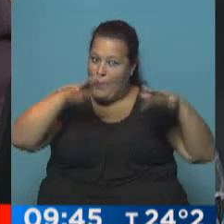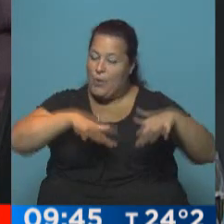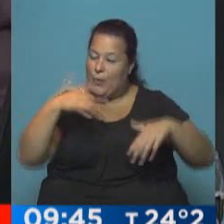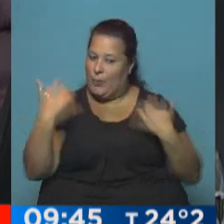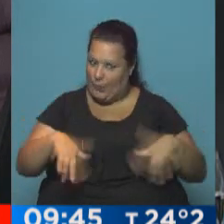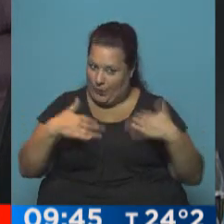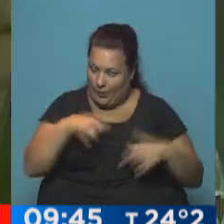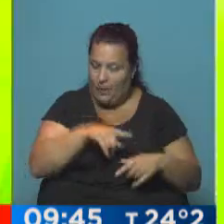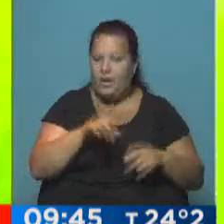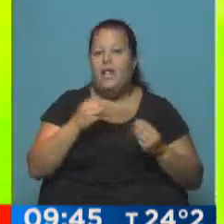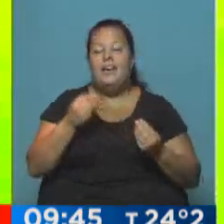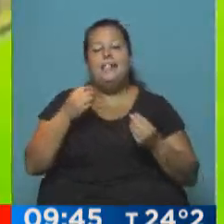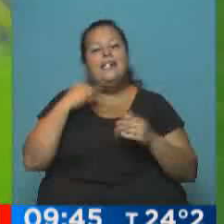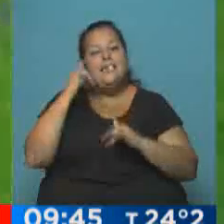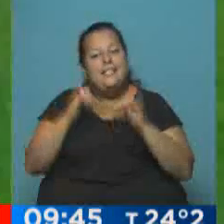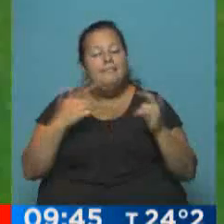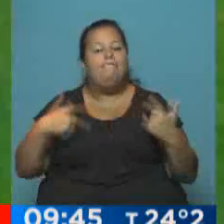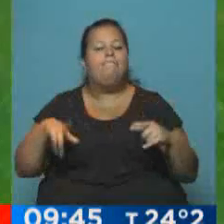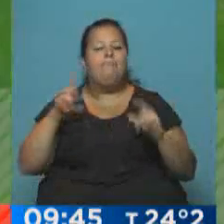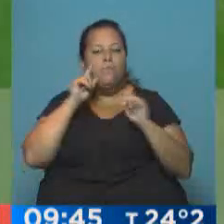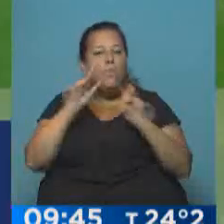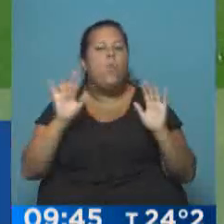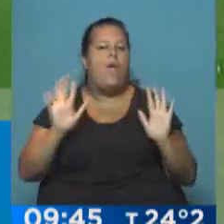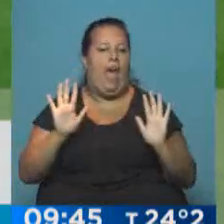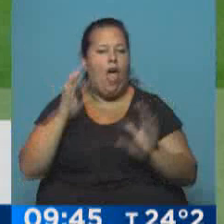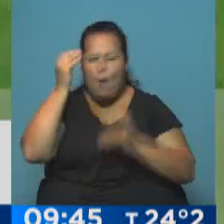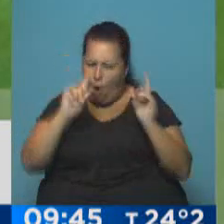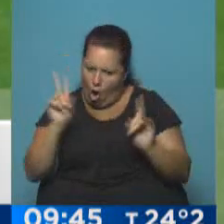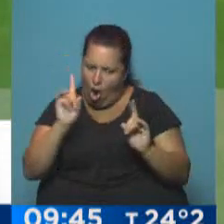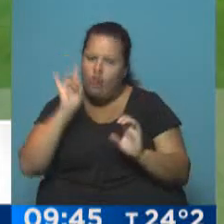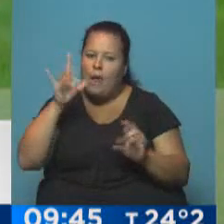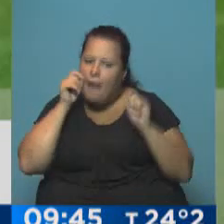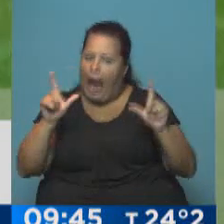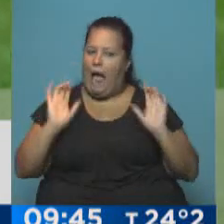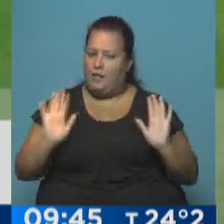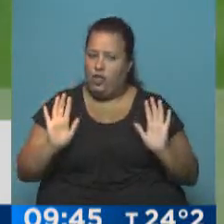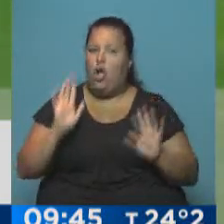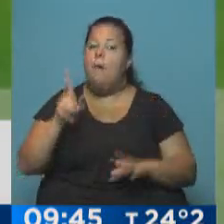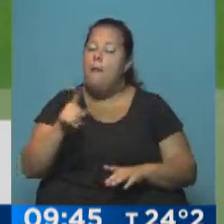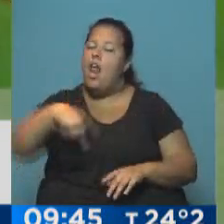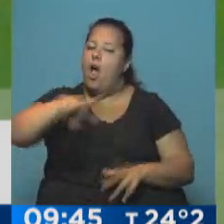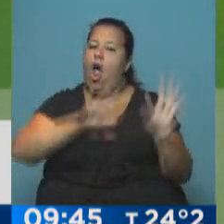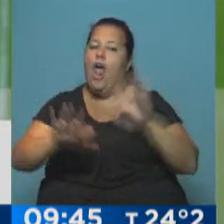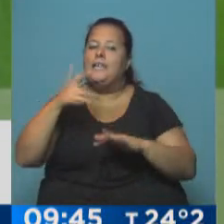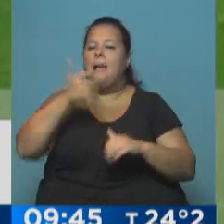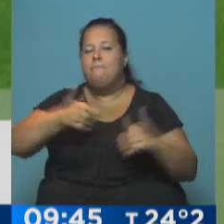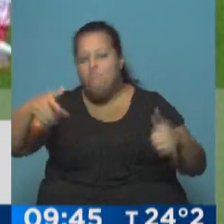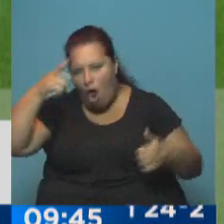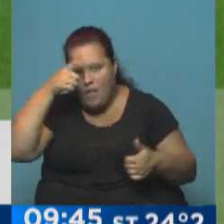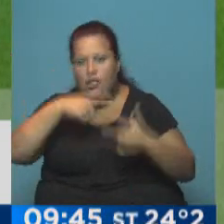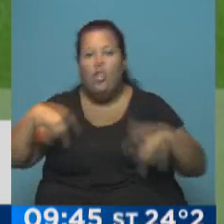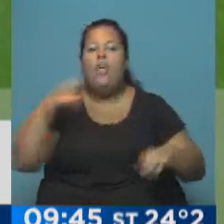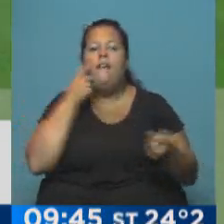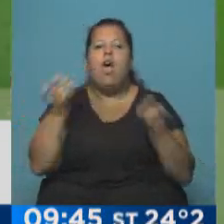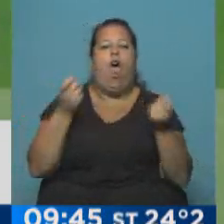brava. Digo, son cosas para alertar, no para preocupar, para tener miedo y demás, pero sí para que los organismos de seguridad sepan